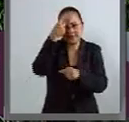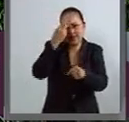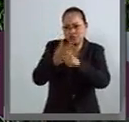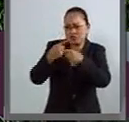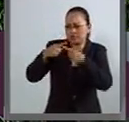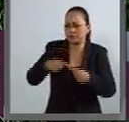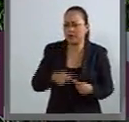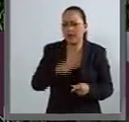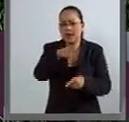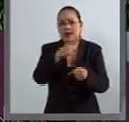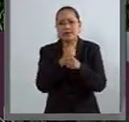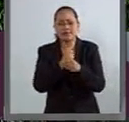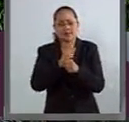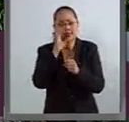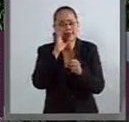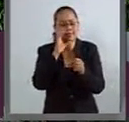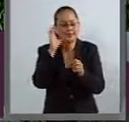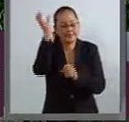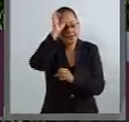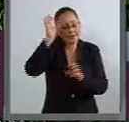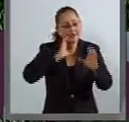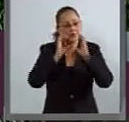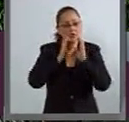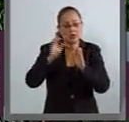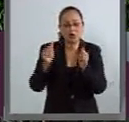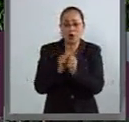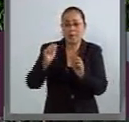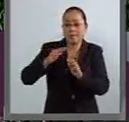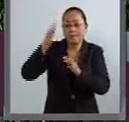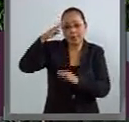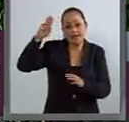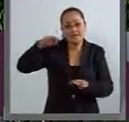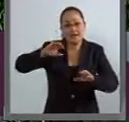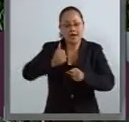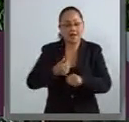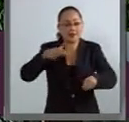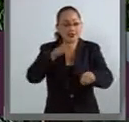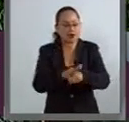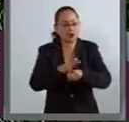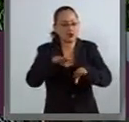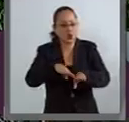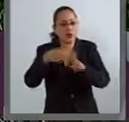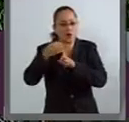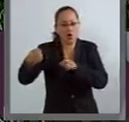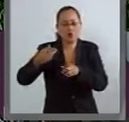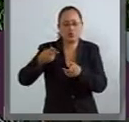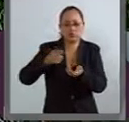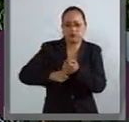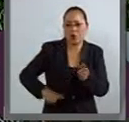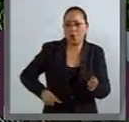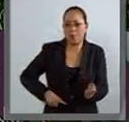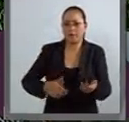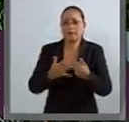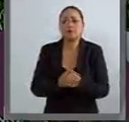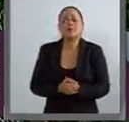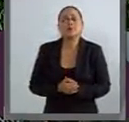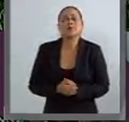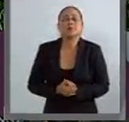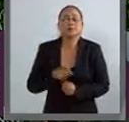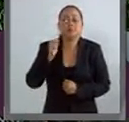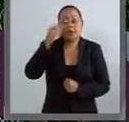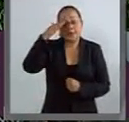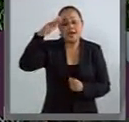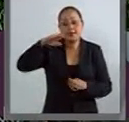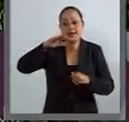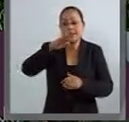Es licenciada en Ciencias de la Comunicación con maestría en Administración de la Gestión Pública. La